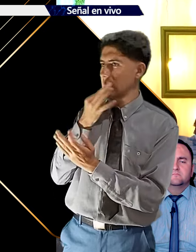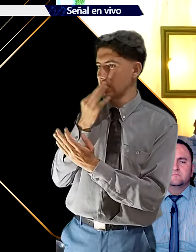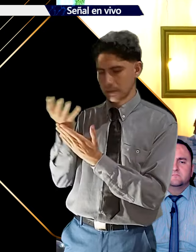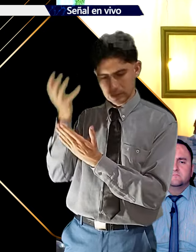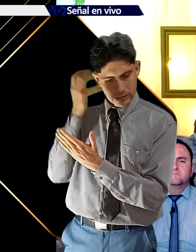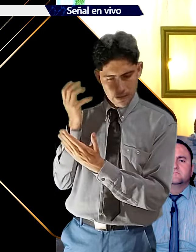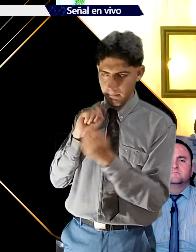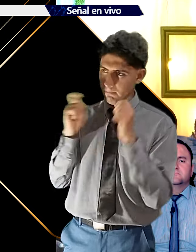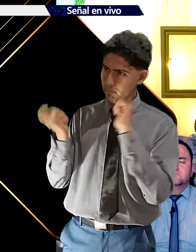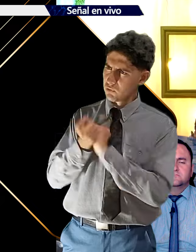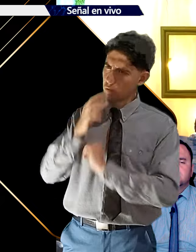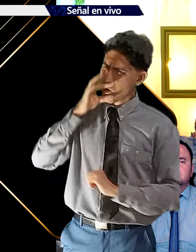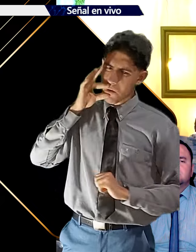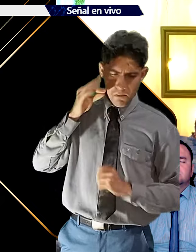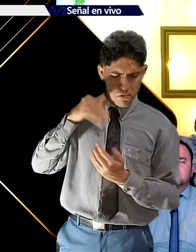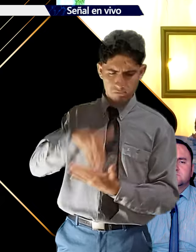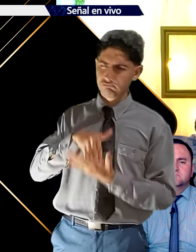¡Aplausos!